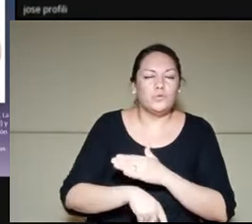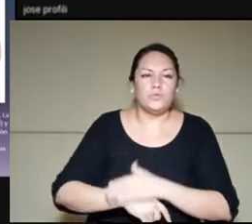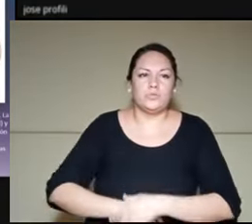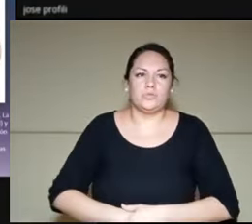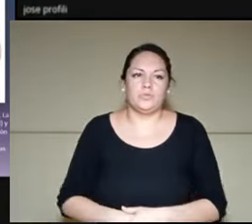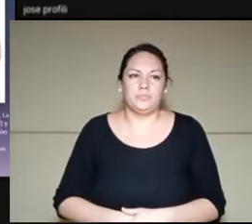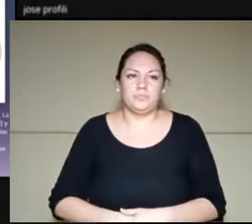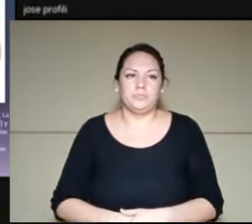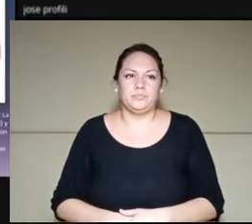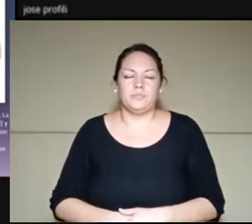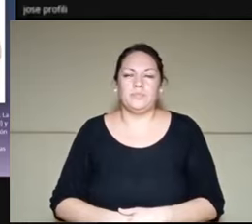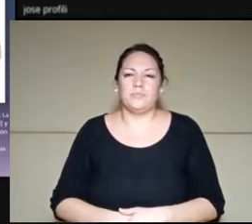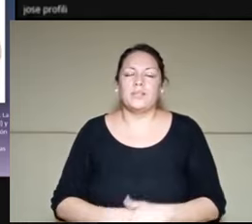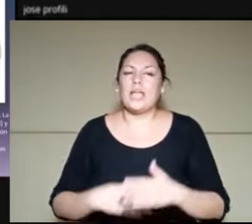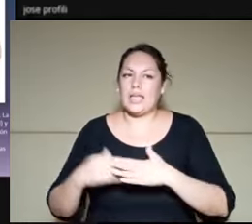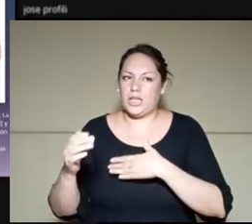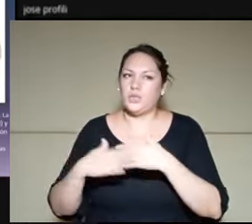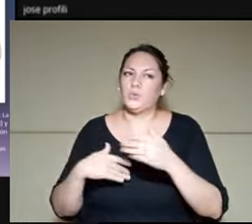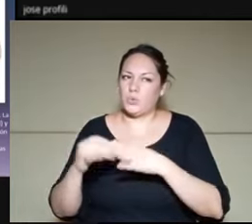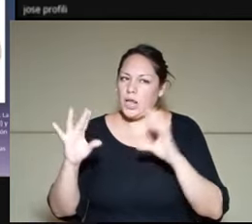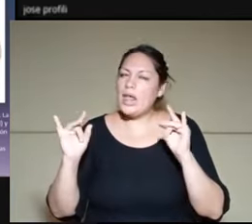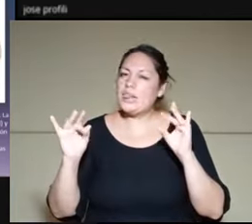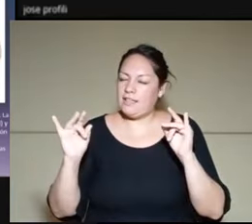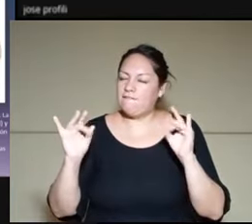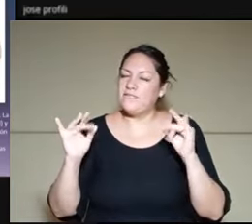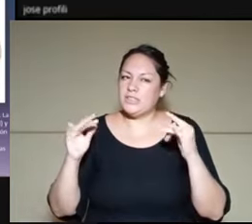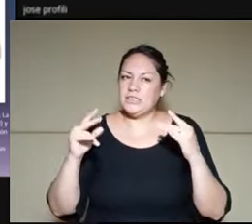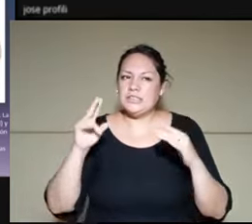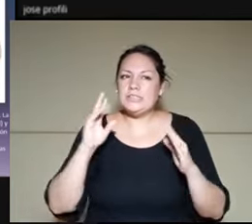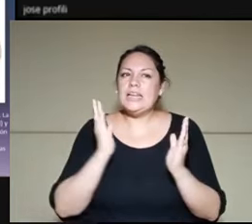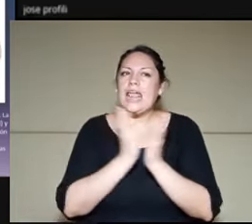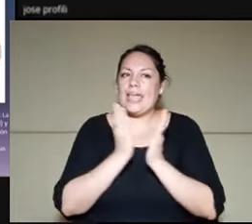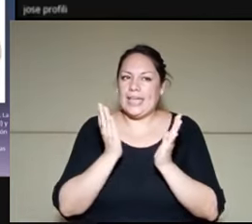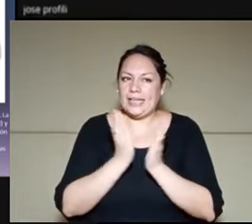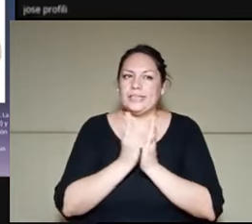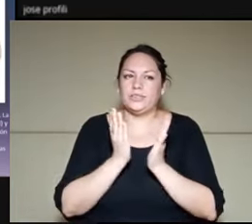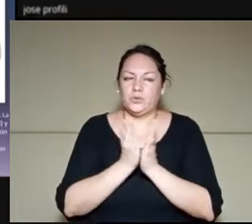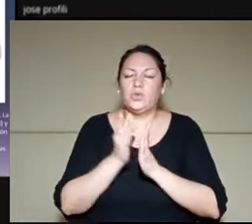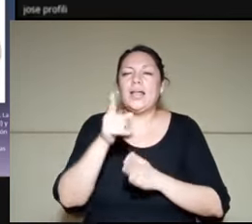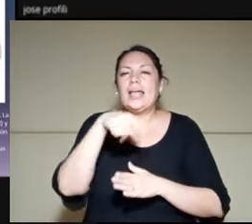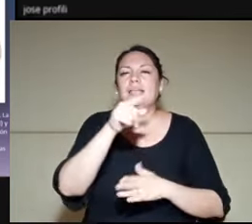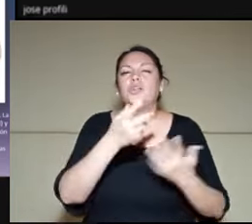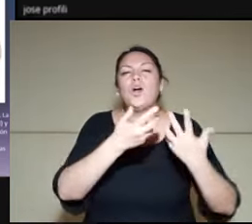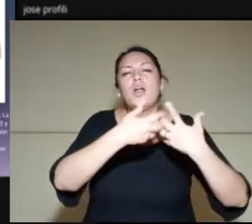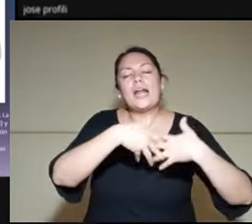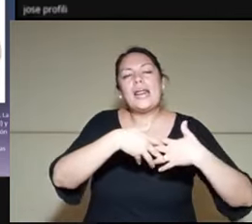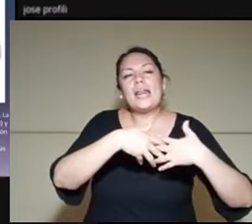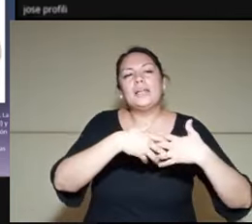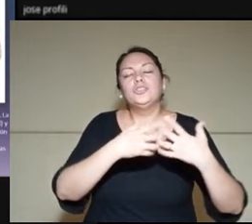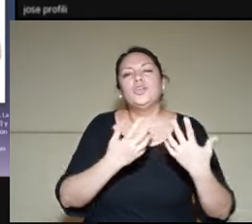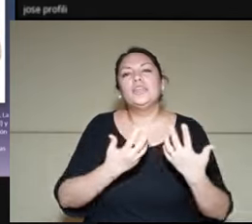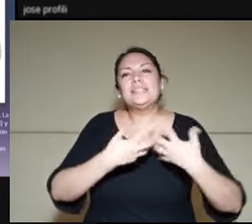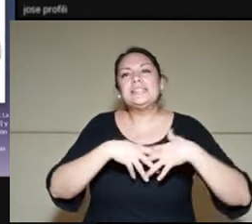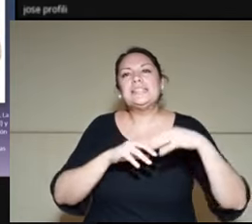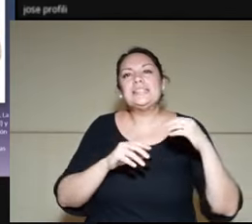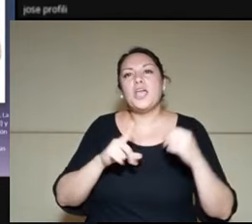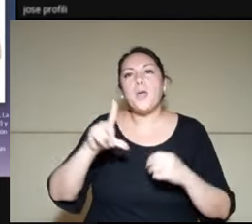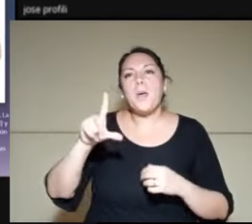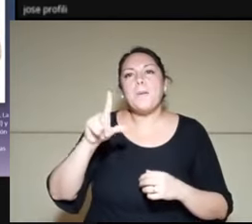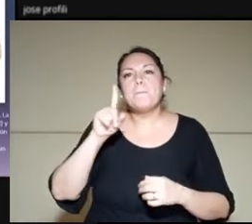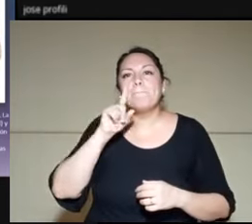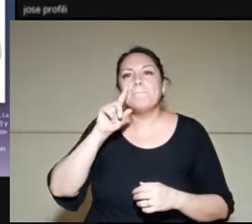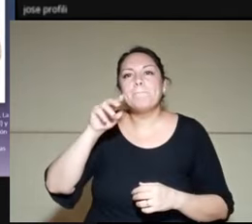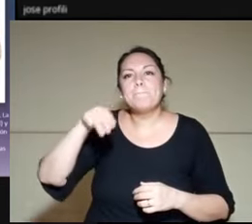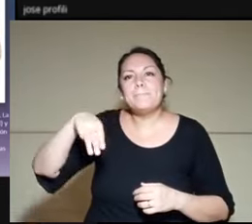adentro, son bastante complicadas estas estructuras, ¿sí?, que tienen que ver con todo lo que sería el